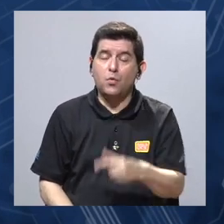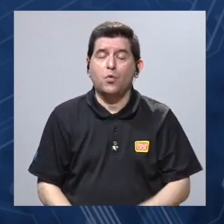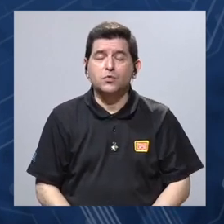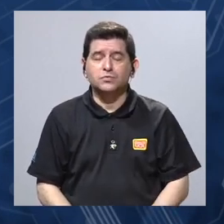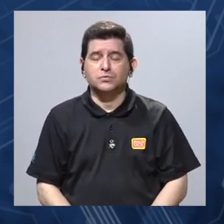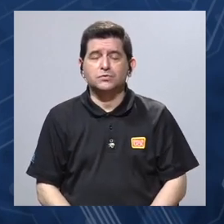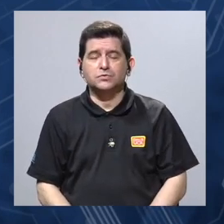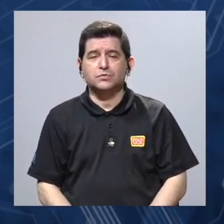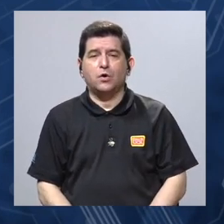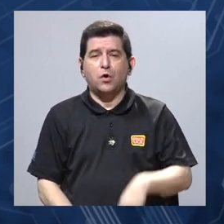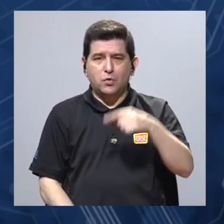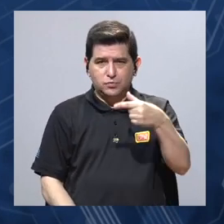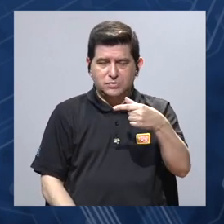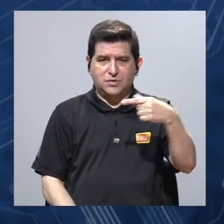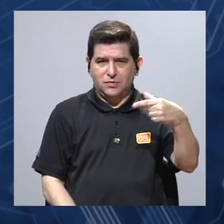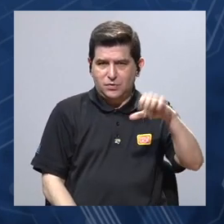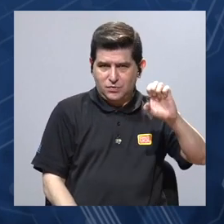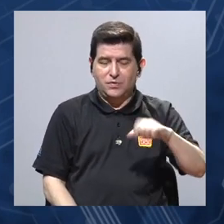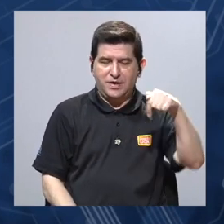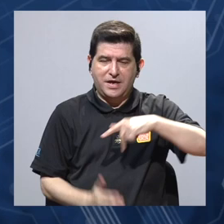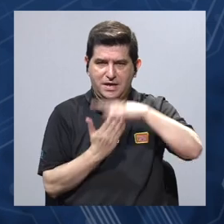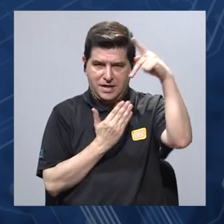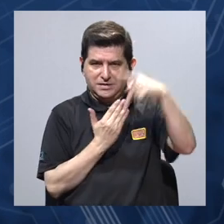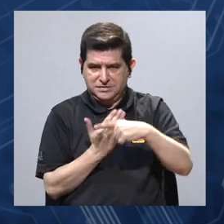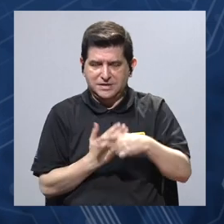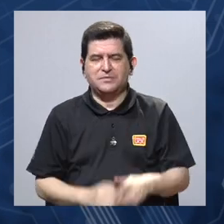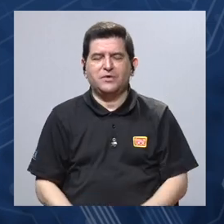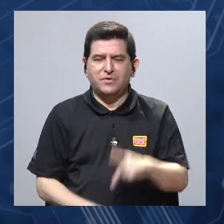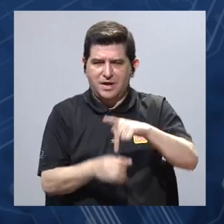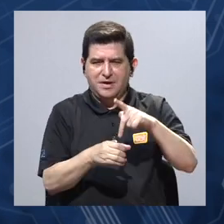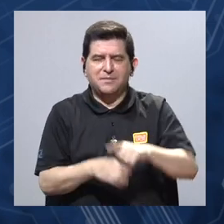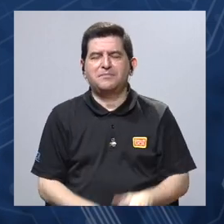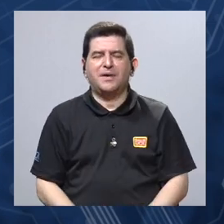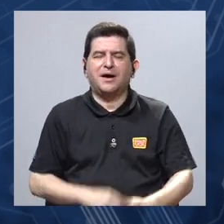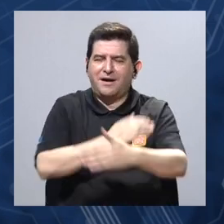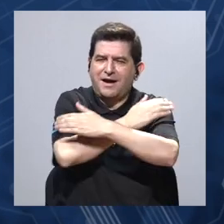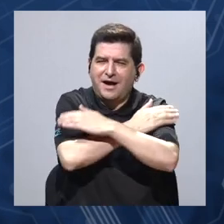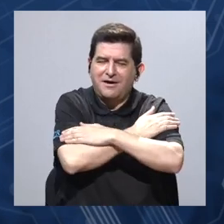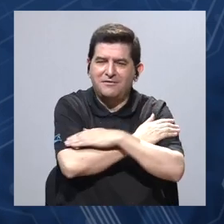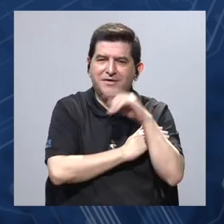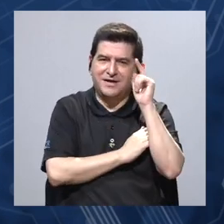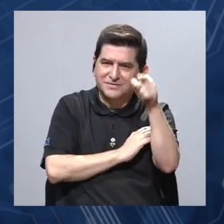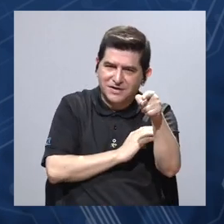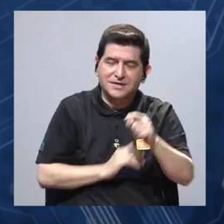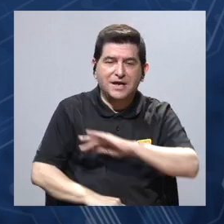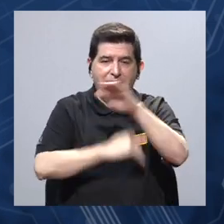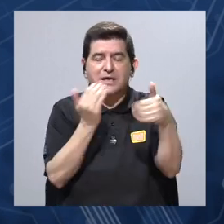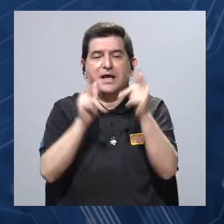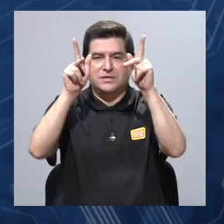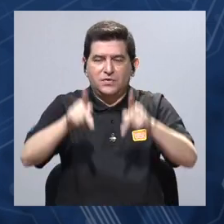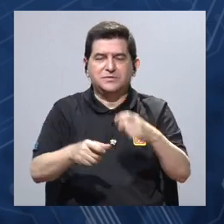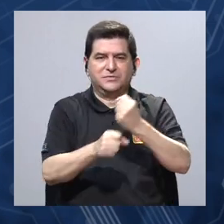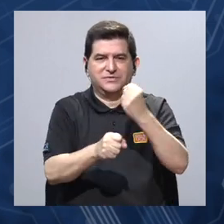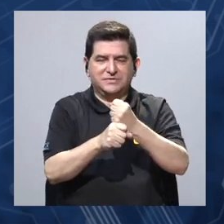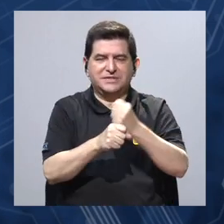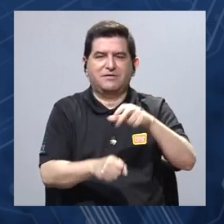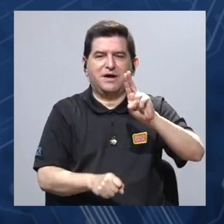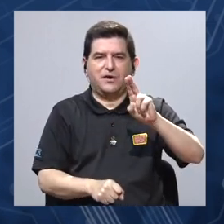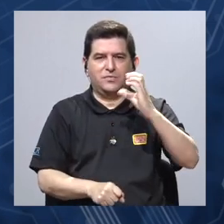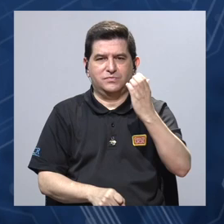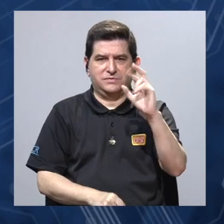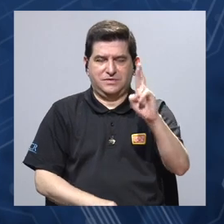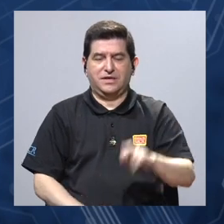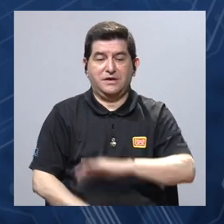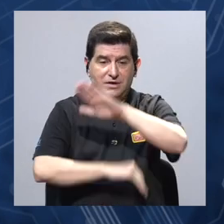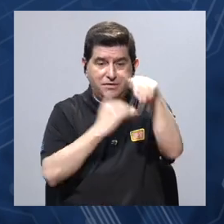Es un gusto, don Gustavo, estar acá en este tan prestigioso programa. Un abrazo a la distancia, extensivo a todo el personal de la